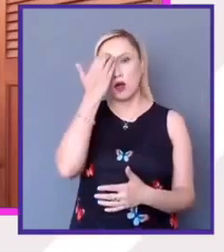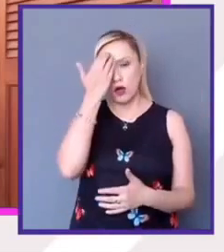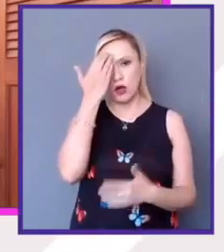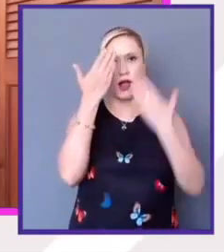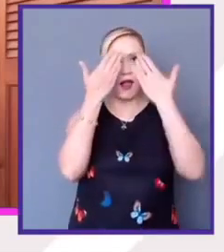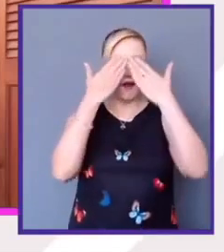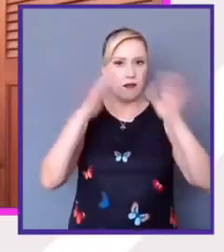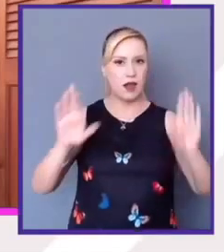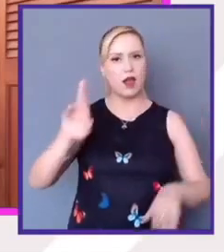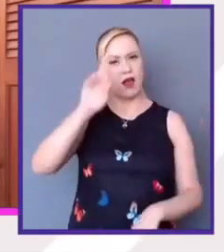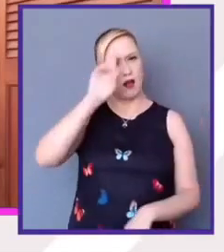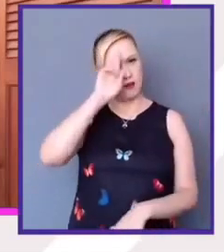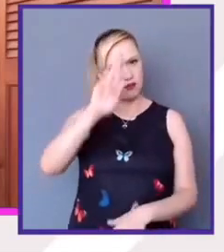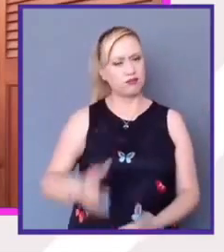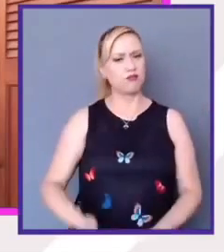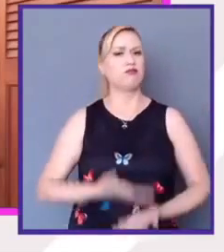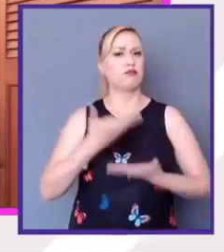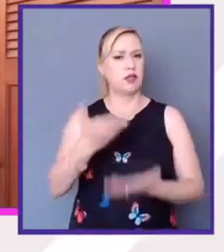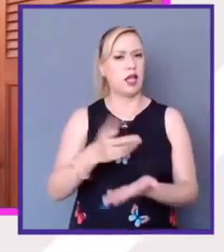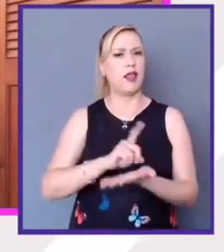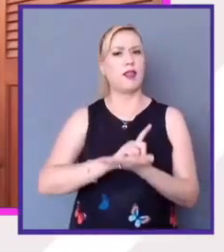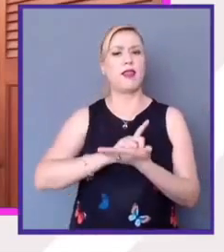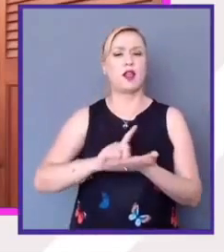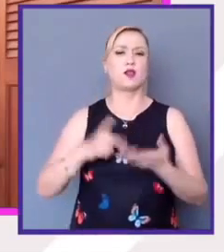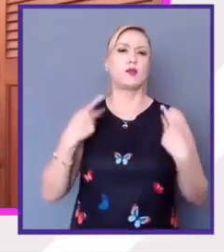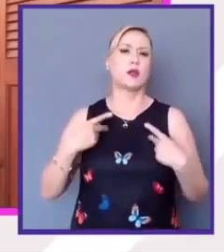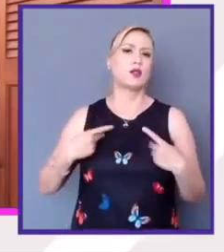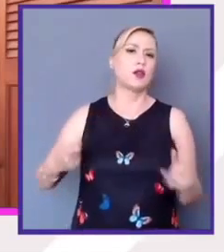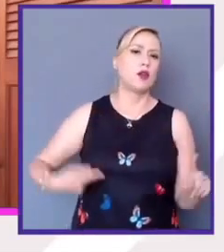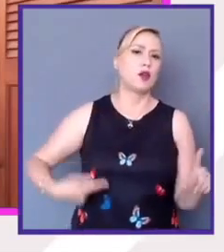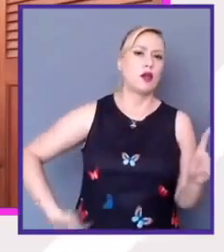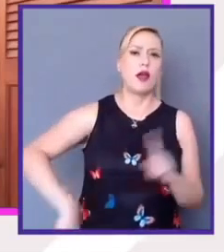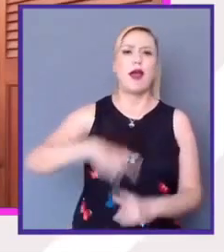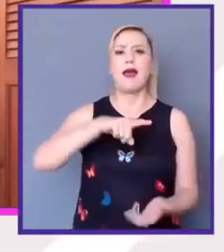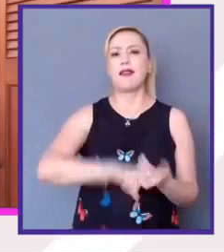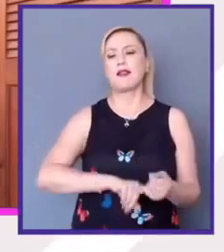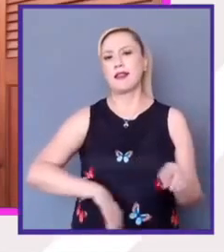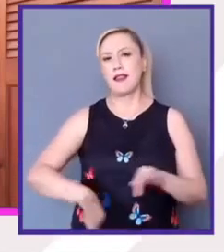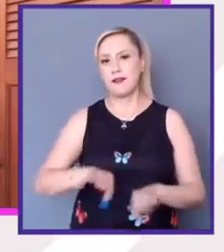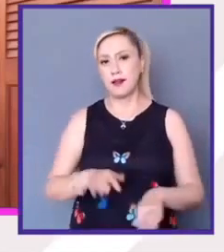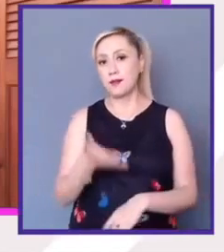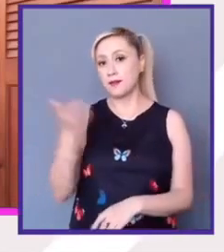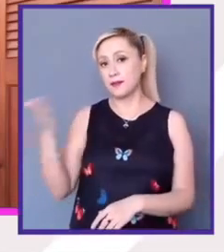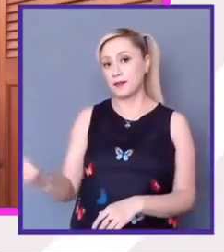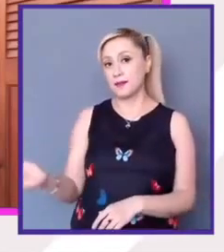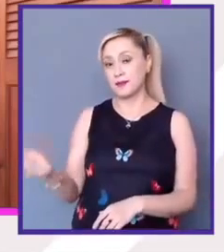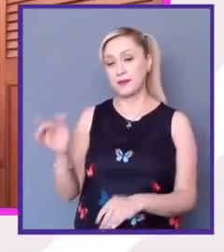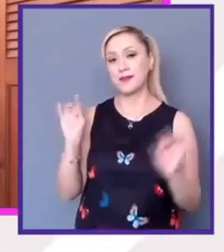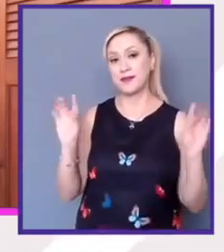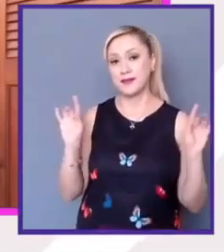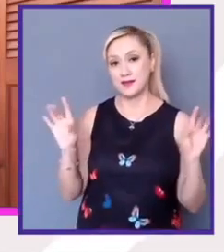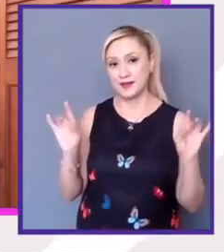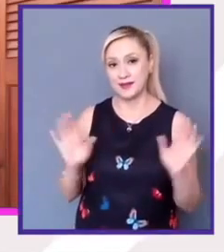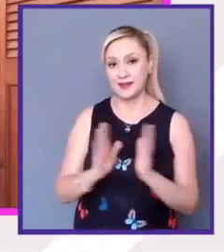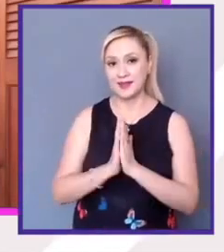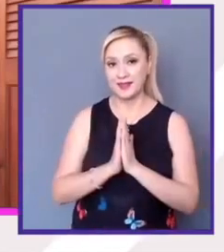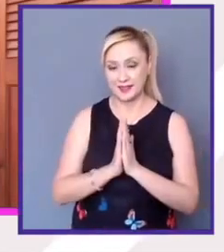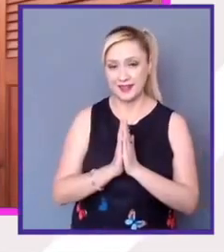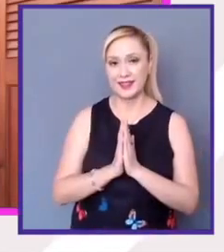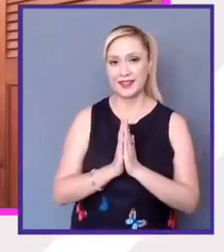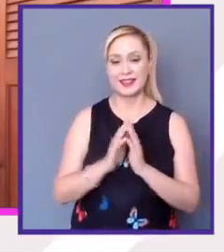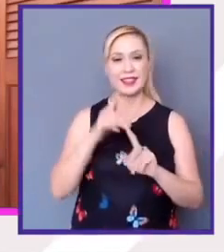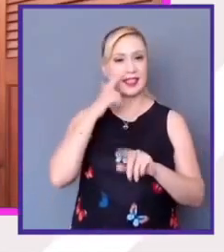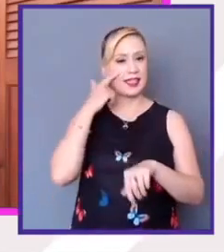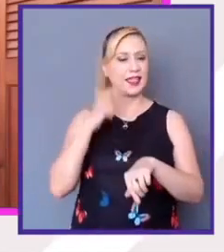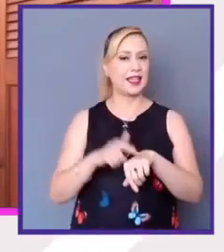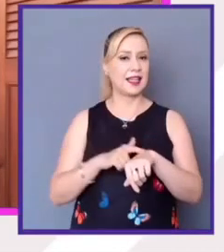valer, garanticen estos derechos que tienen las personas en el ámbito laboral. Vamos contigo, Ángeles Cruz, desde Racismo MX, ¿cómo